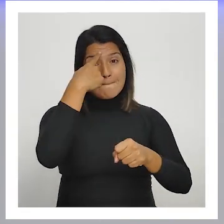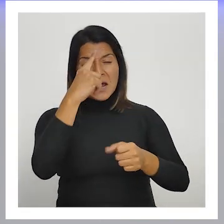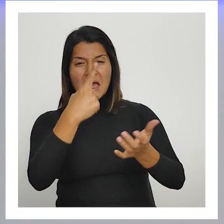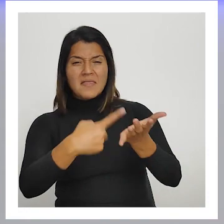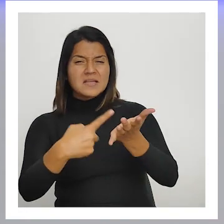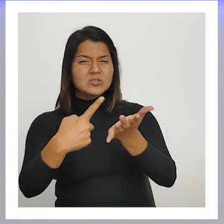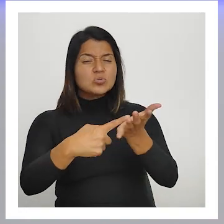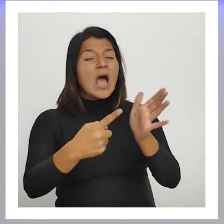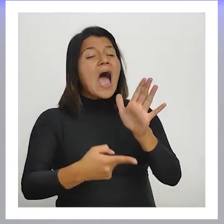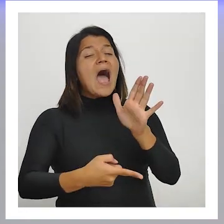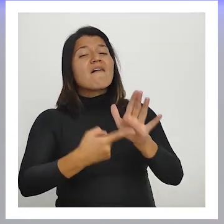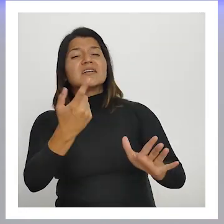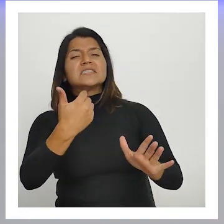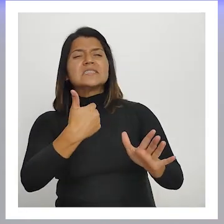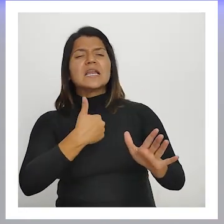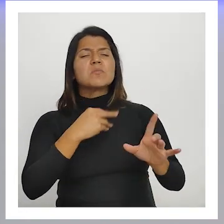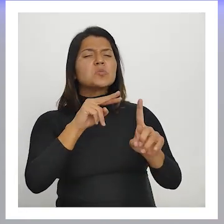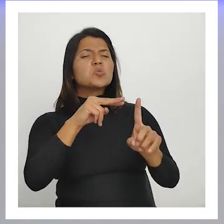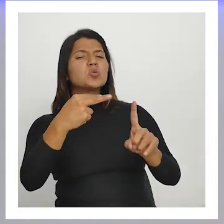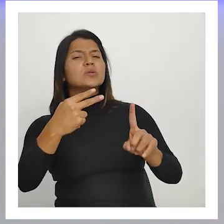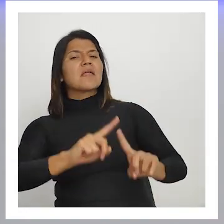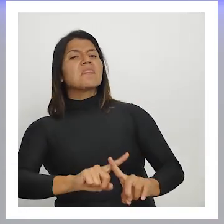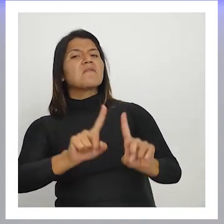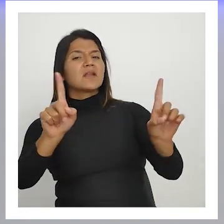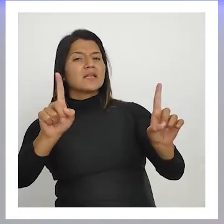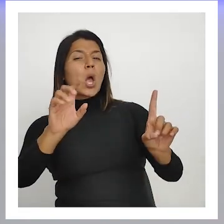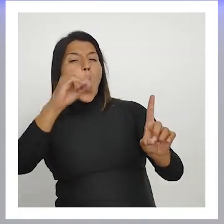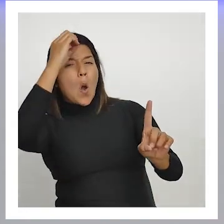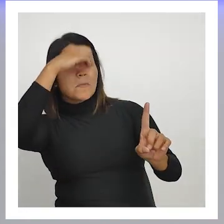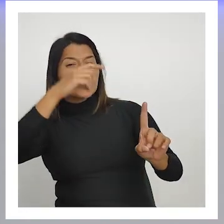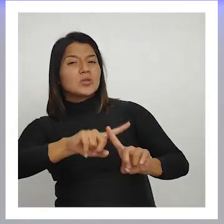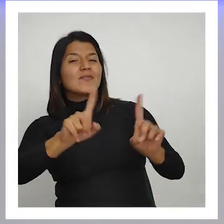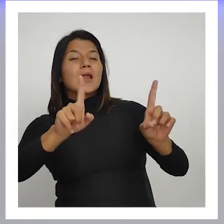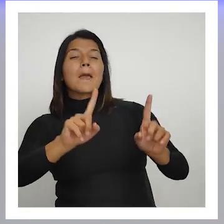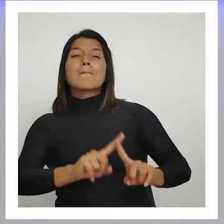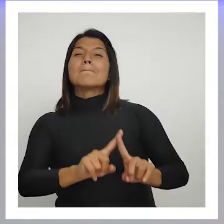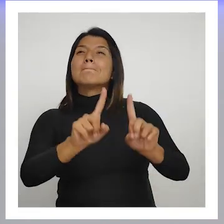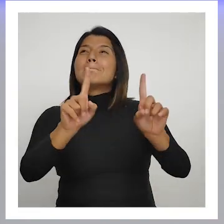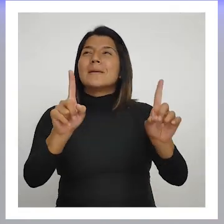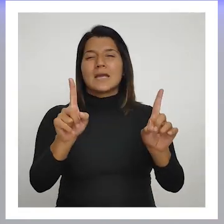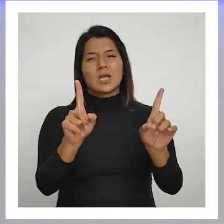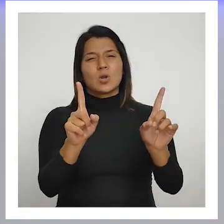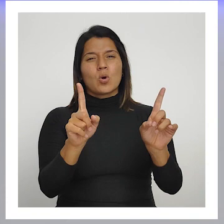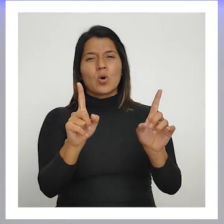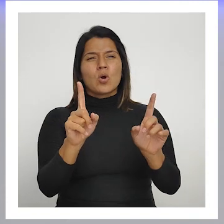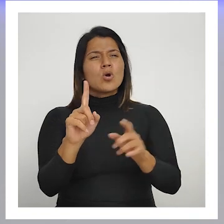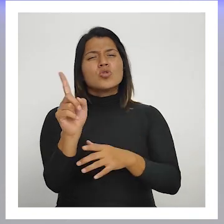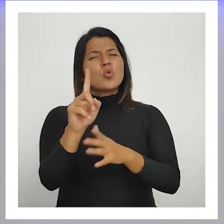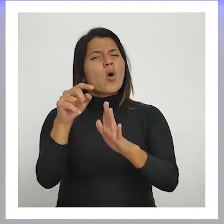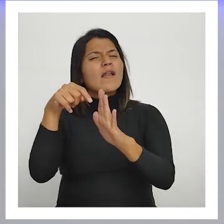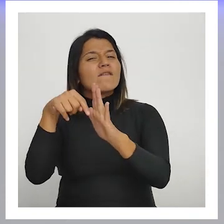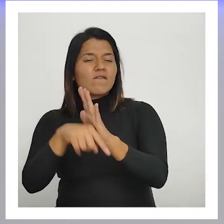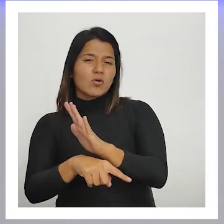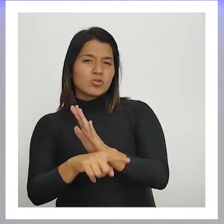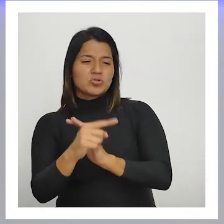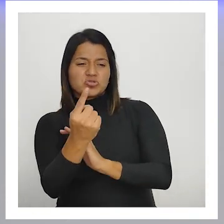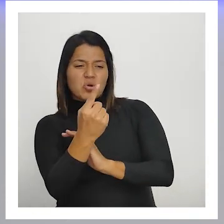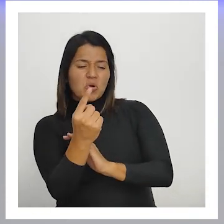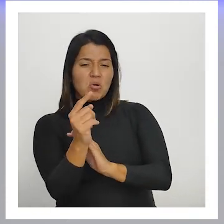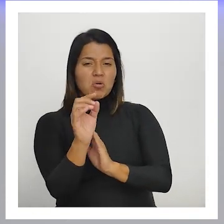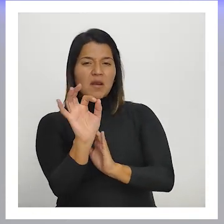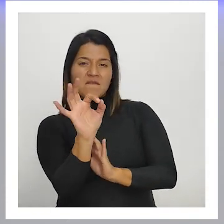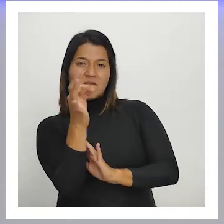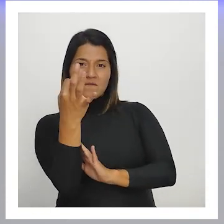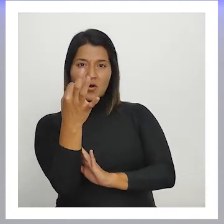encontramos con posiciones que difieren, pero más en la forma que en el fondo. Y creo que eso es ganancia. Estamos en